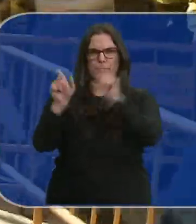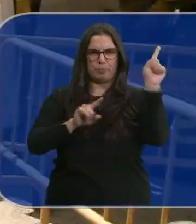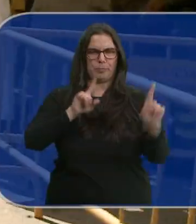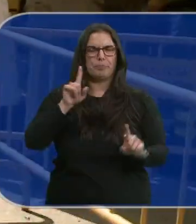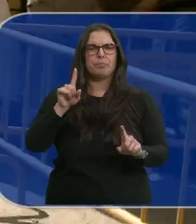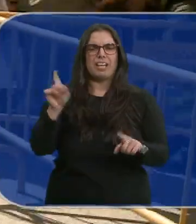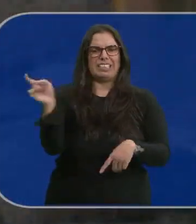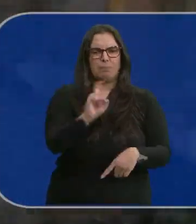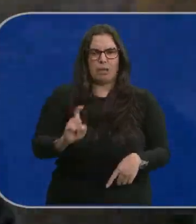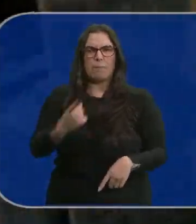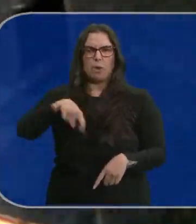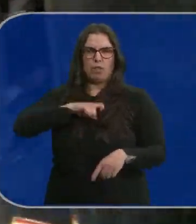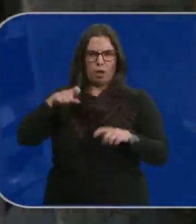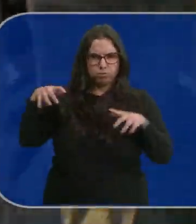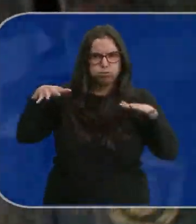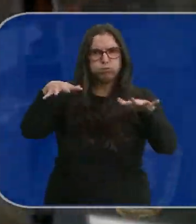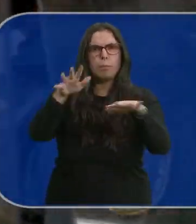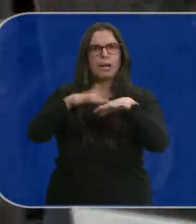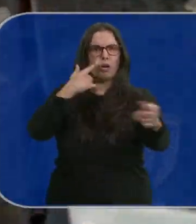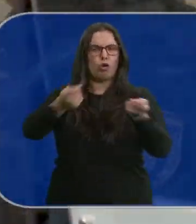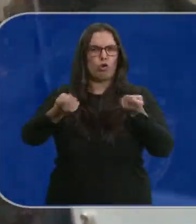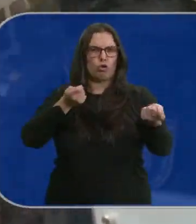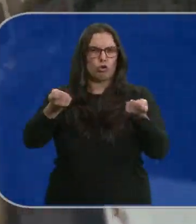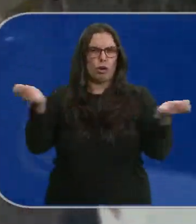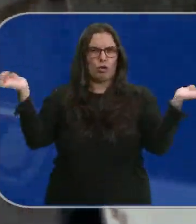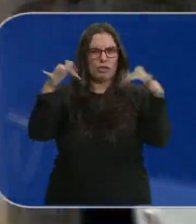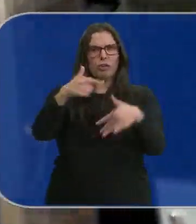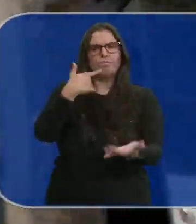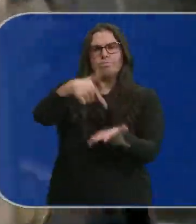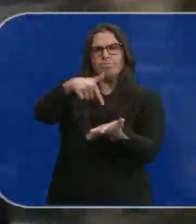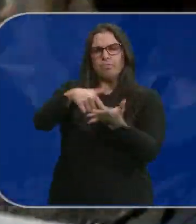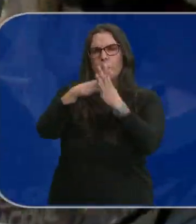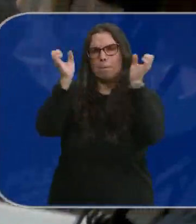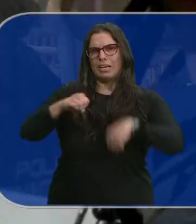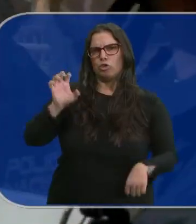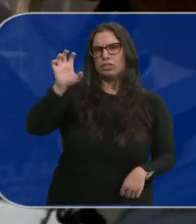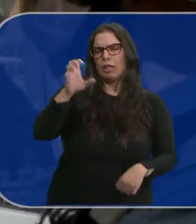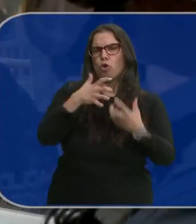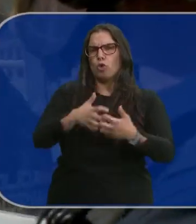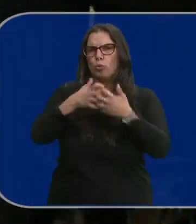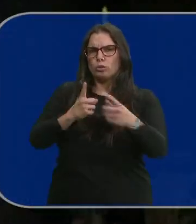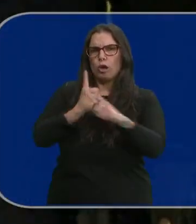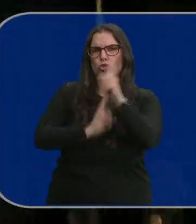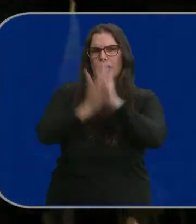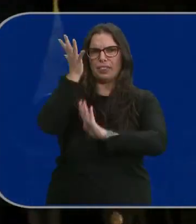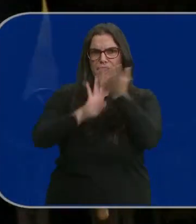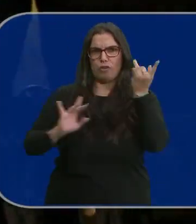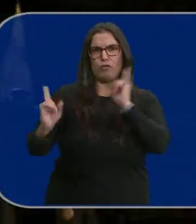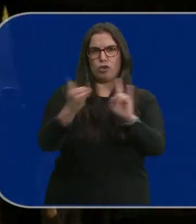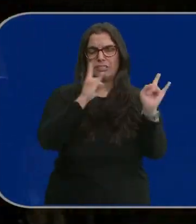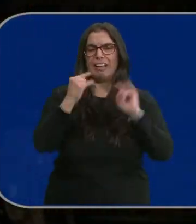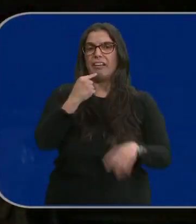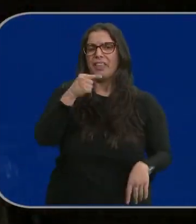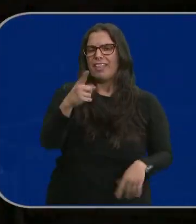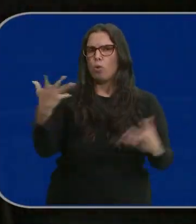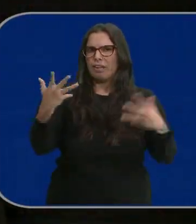La policía ha tenido que intervenir para controlar la concentración en la que reivindican un pacto de Estado en la lucha contra los incendios forestales.